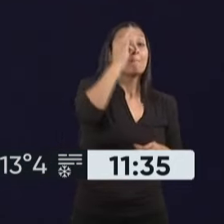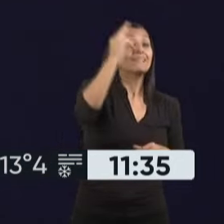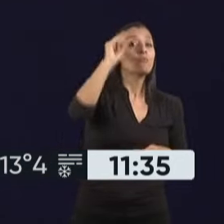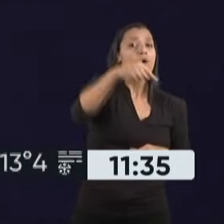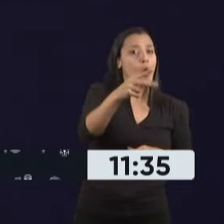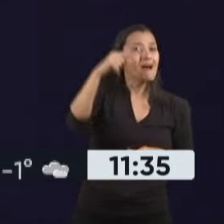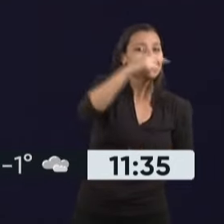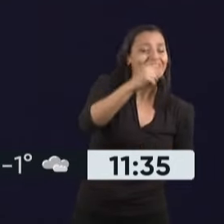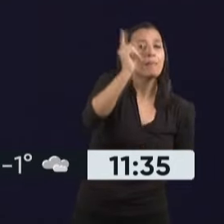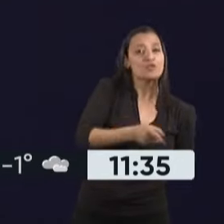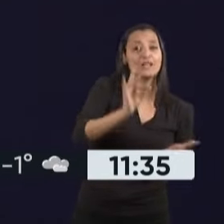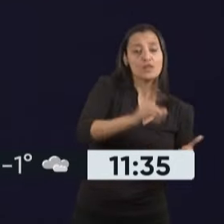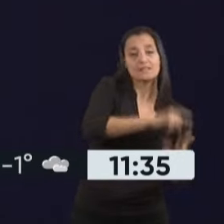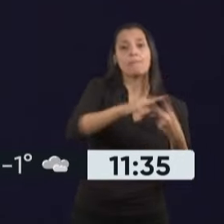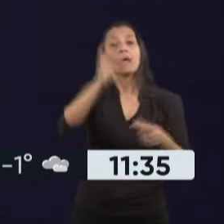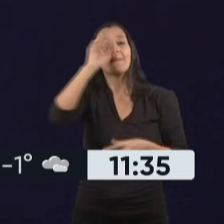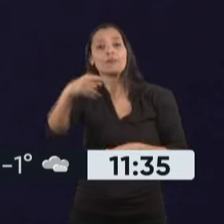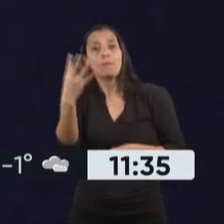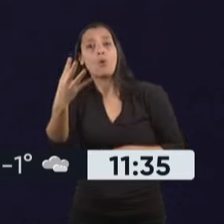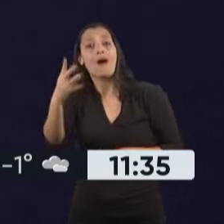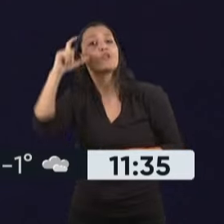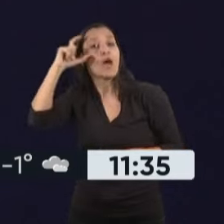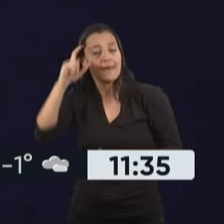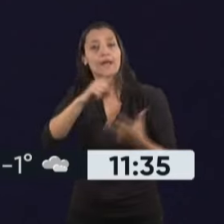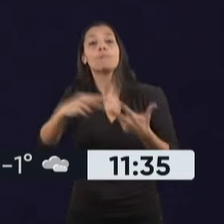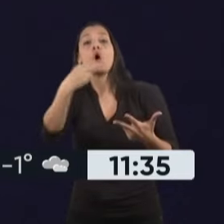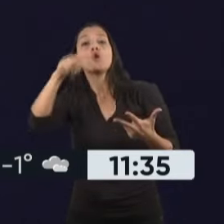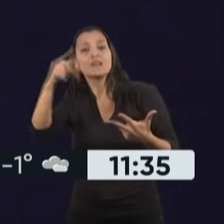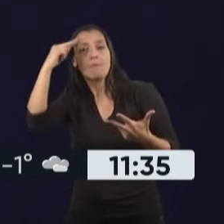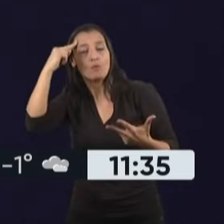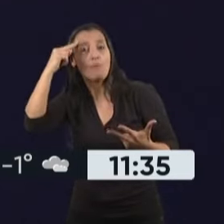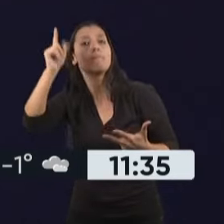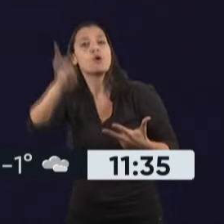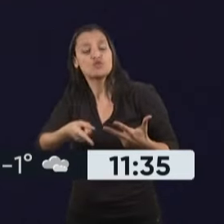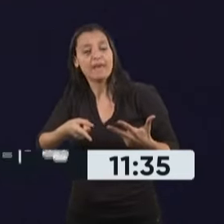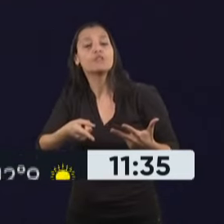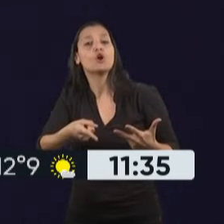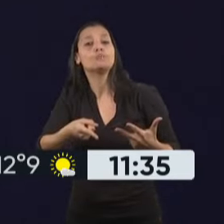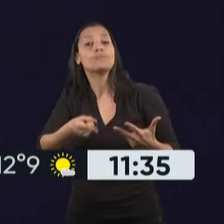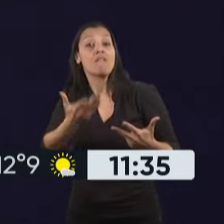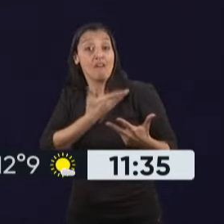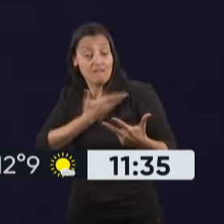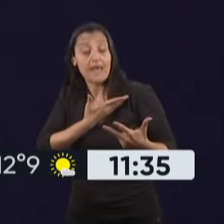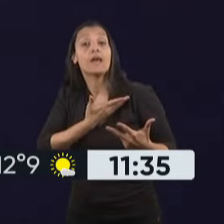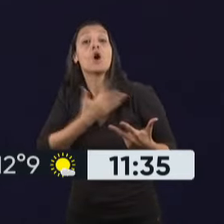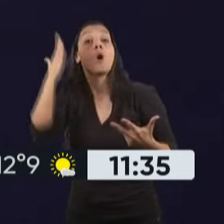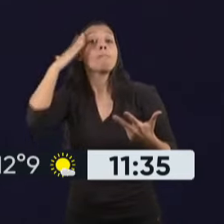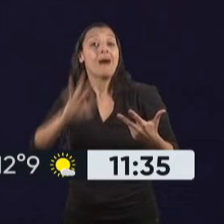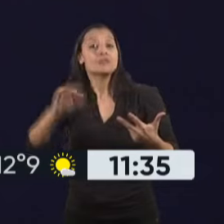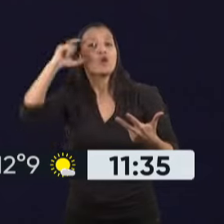29,7% en diciembre, 20,4% en enero, 11,9% en febrero, en